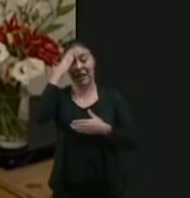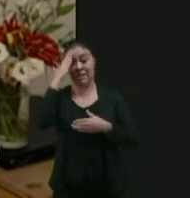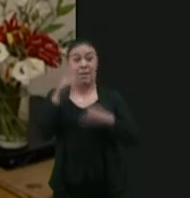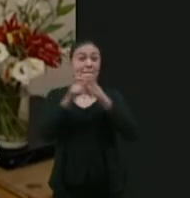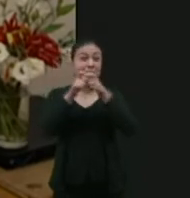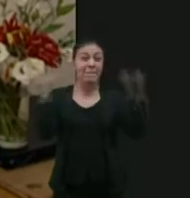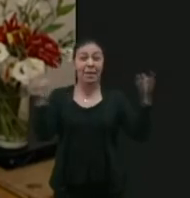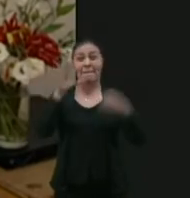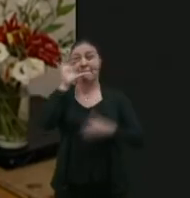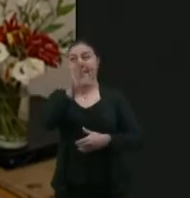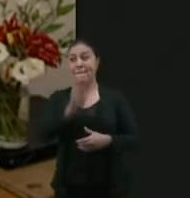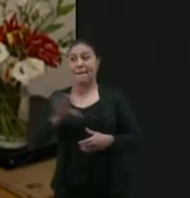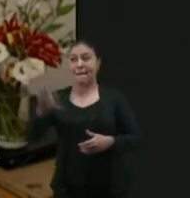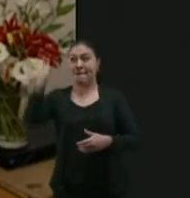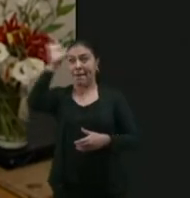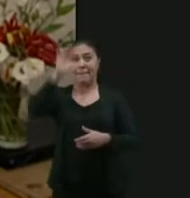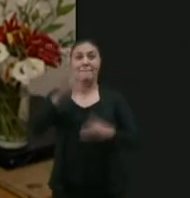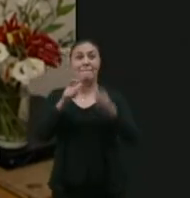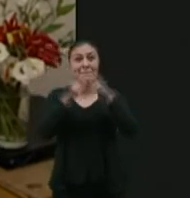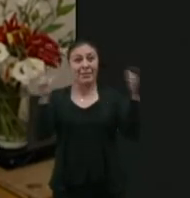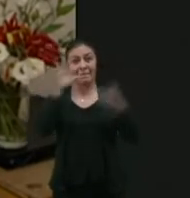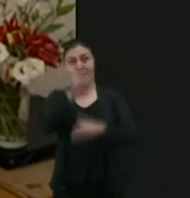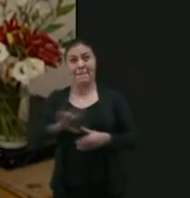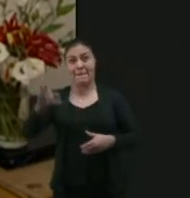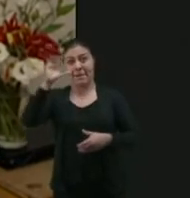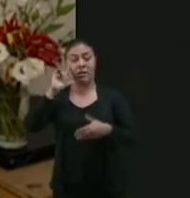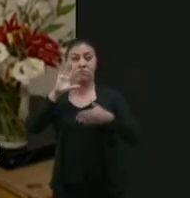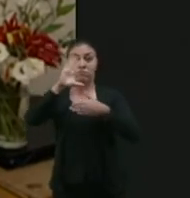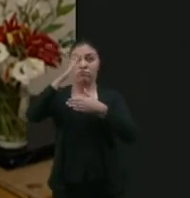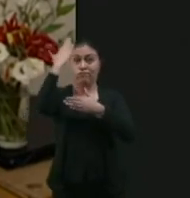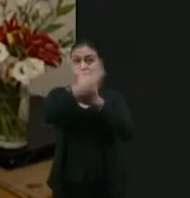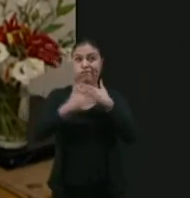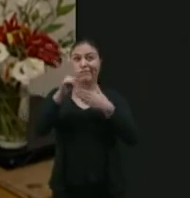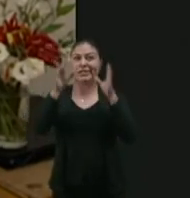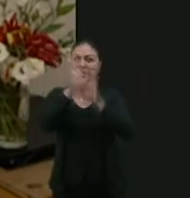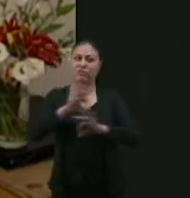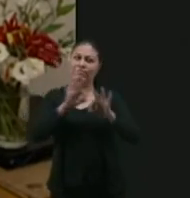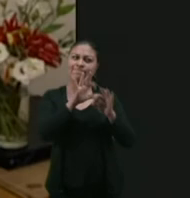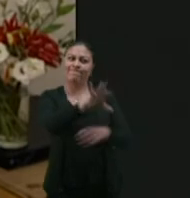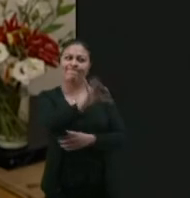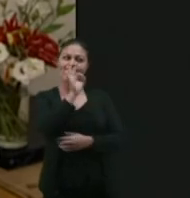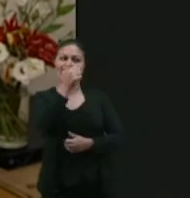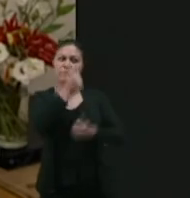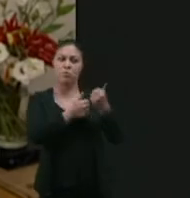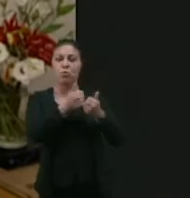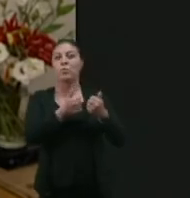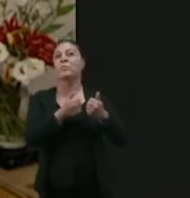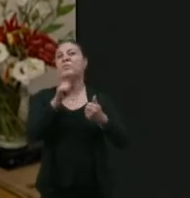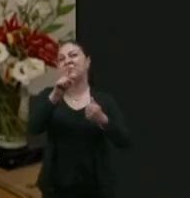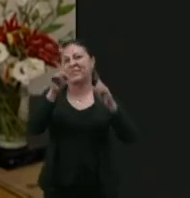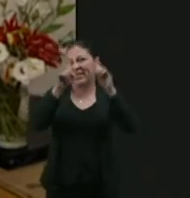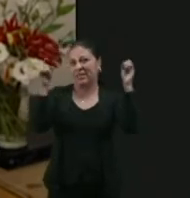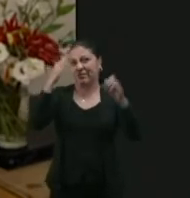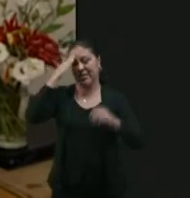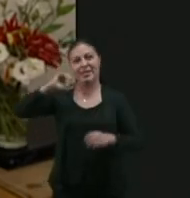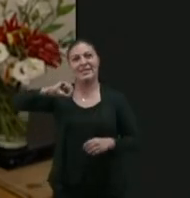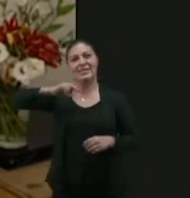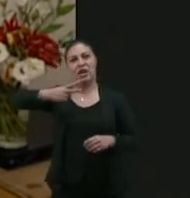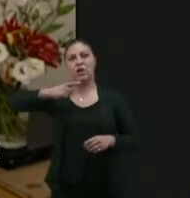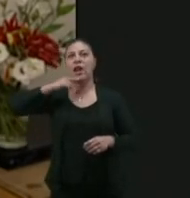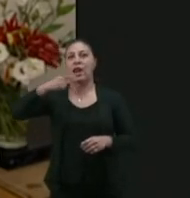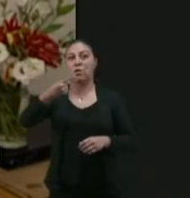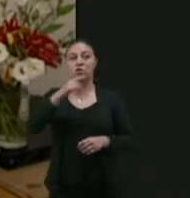Latina, cuando tienen que efectivamente elegir un elemento como una segunda lengua, las personas